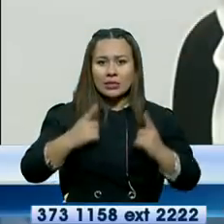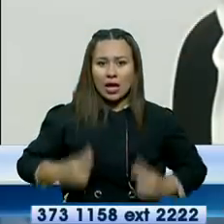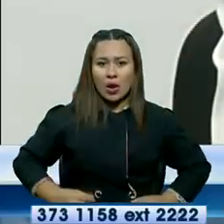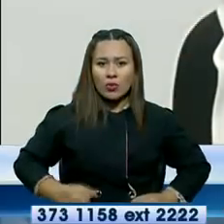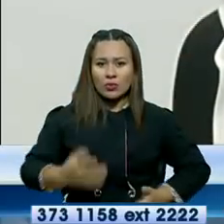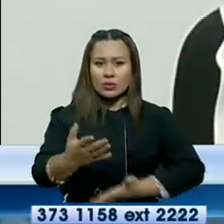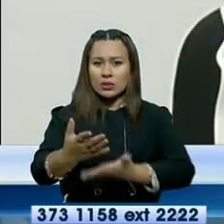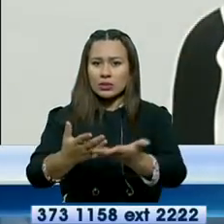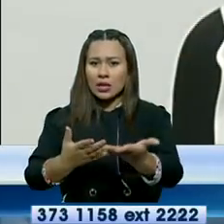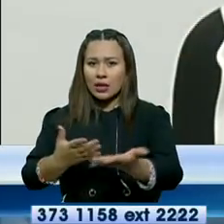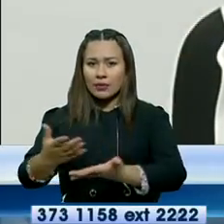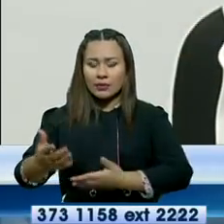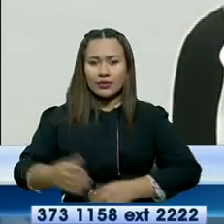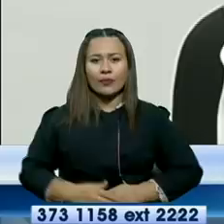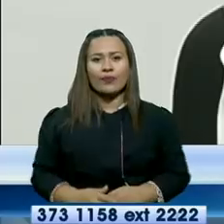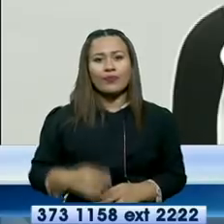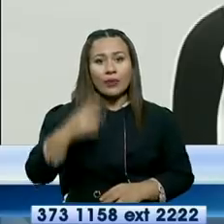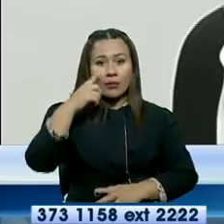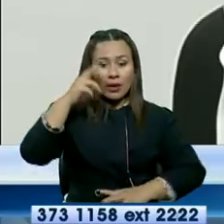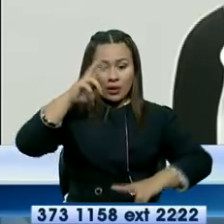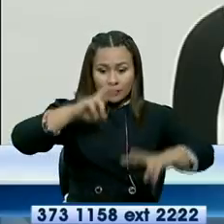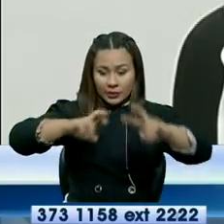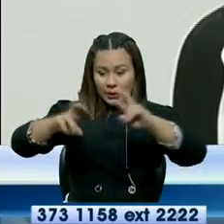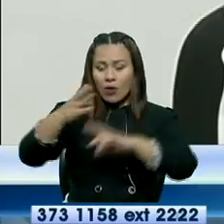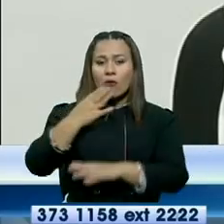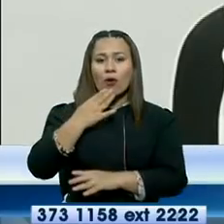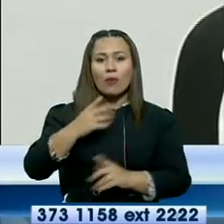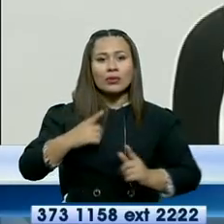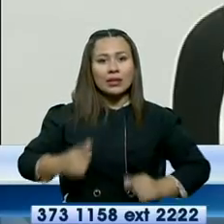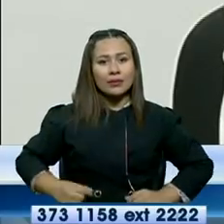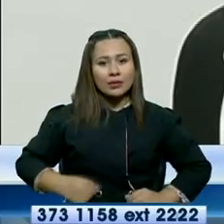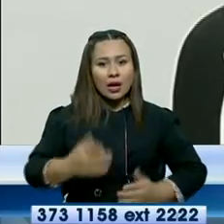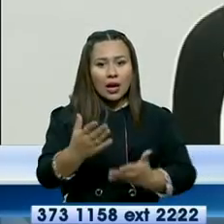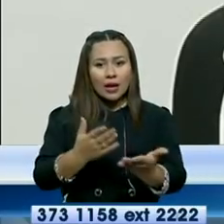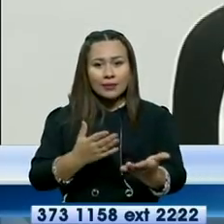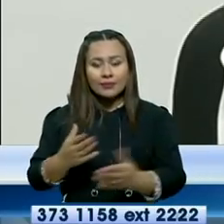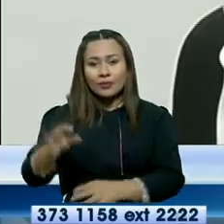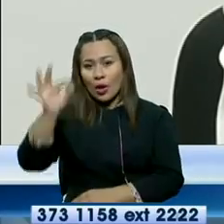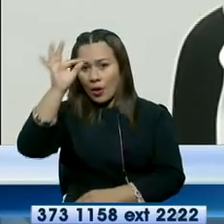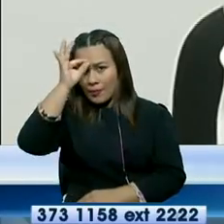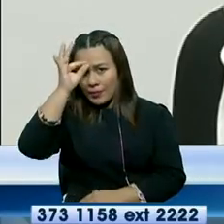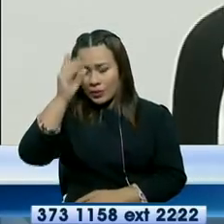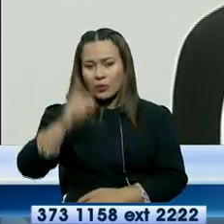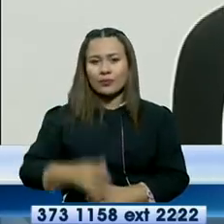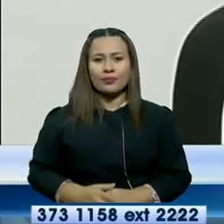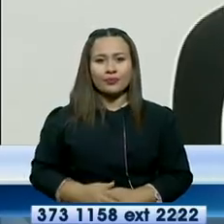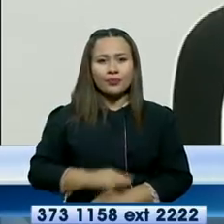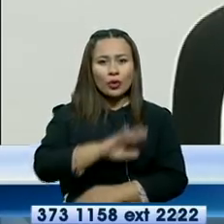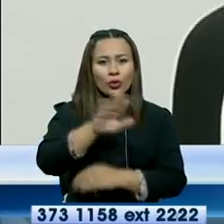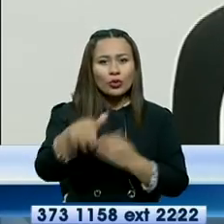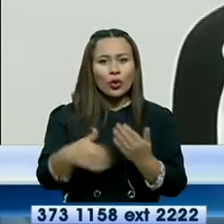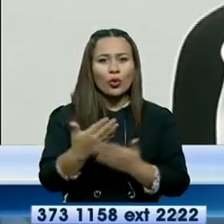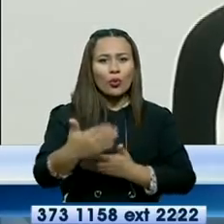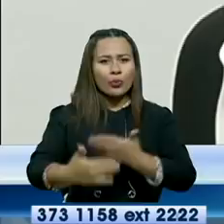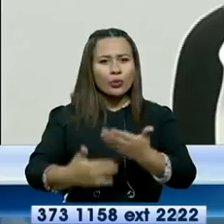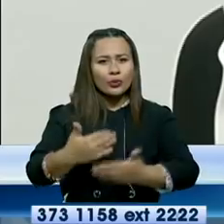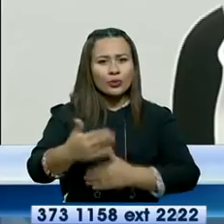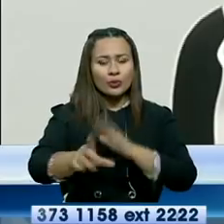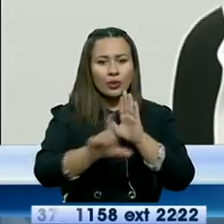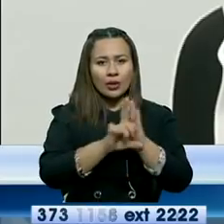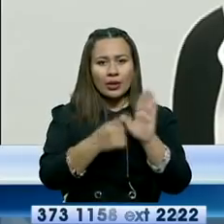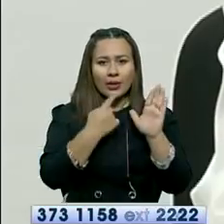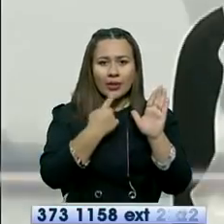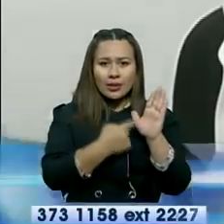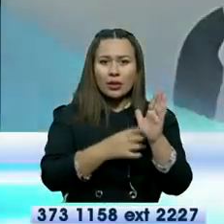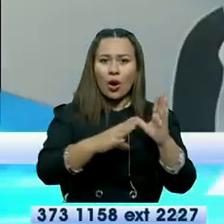creada precisamente para verificar las condiciones de calidad de un servicio, de un hospital, de un centro de salud, y los procesos legales en el